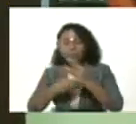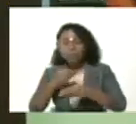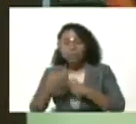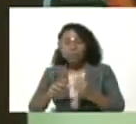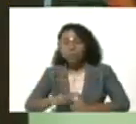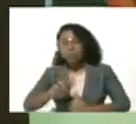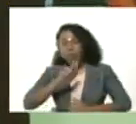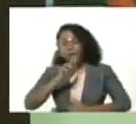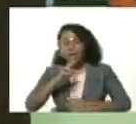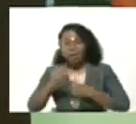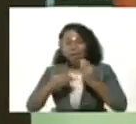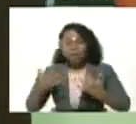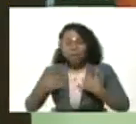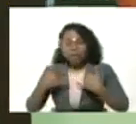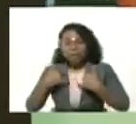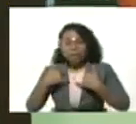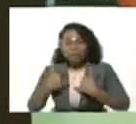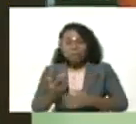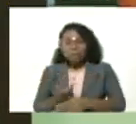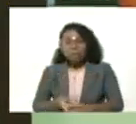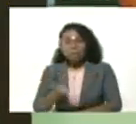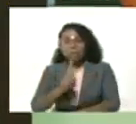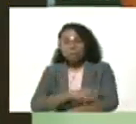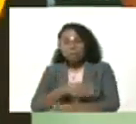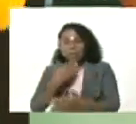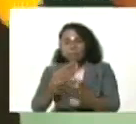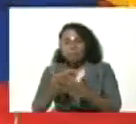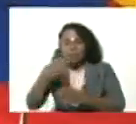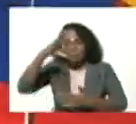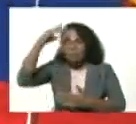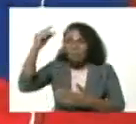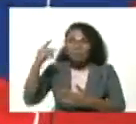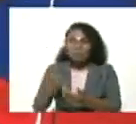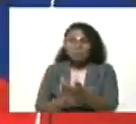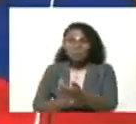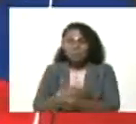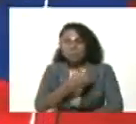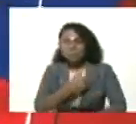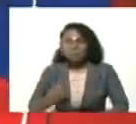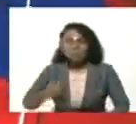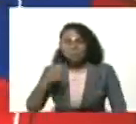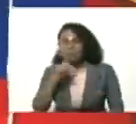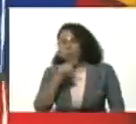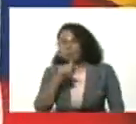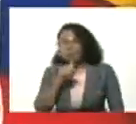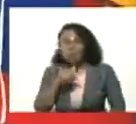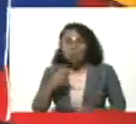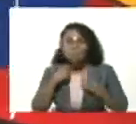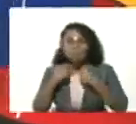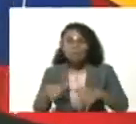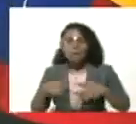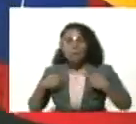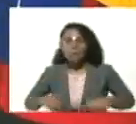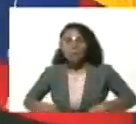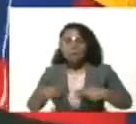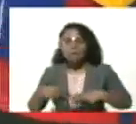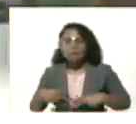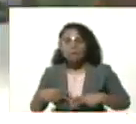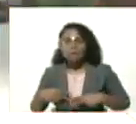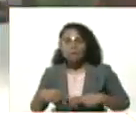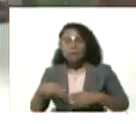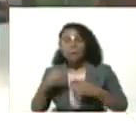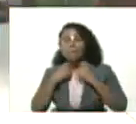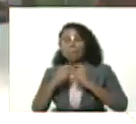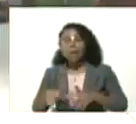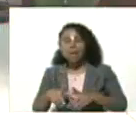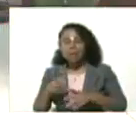que se están sufriendo hoy fueran mayores. Gracias a Dios, hermano presidente, no tenemos pérdidas humanas. Las pérdidas materiales que